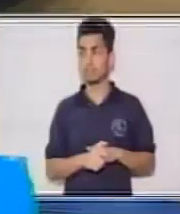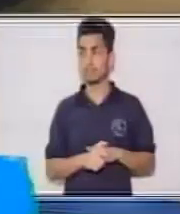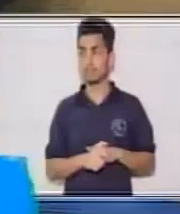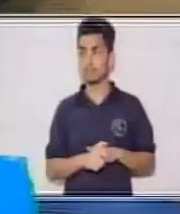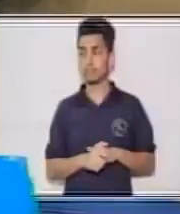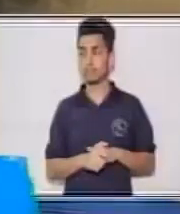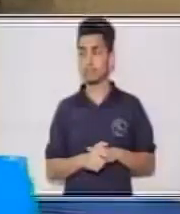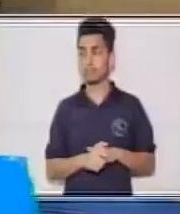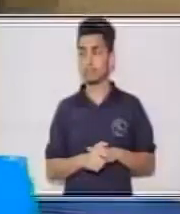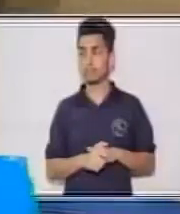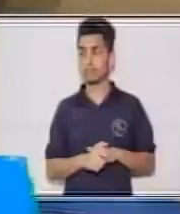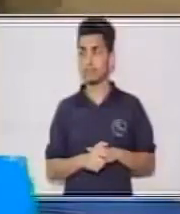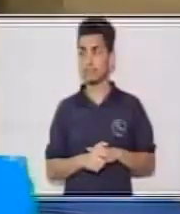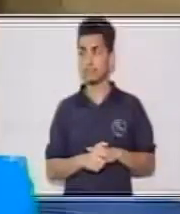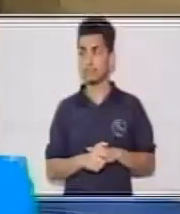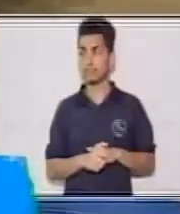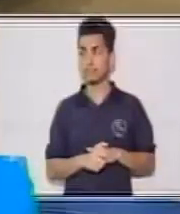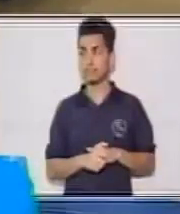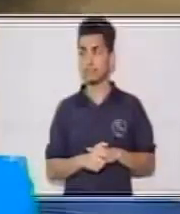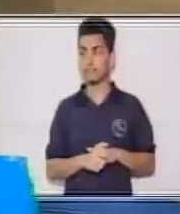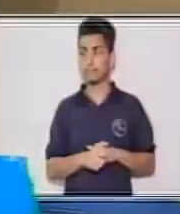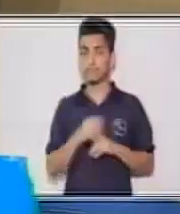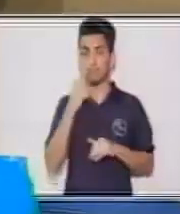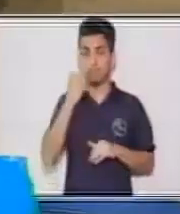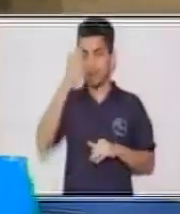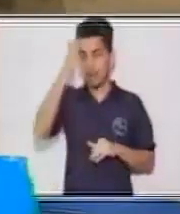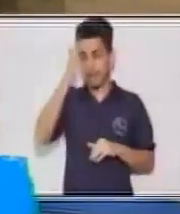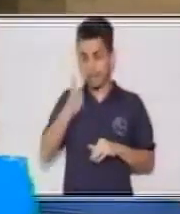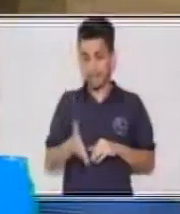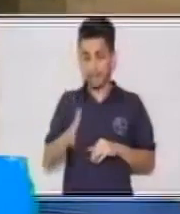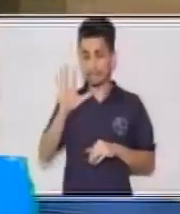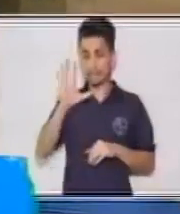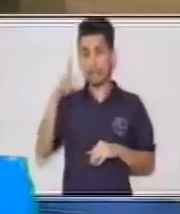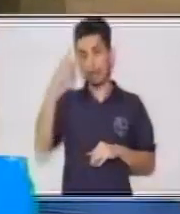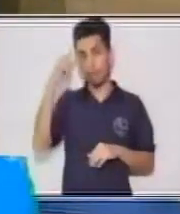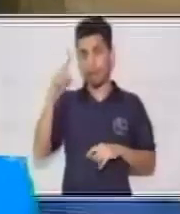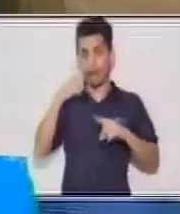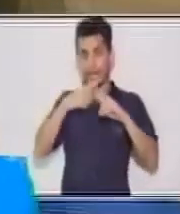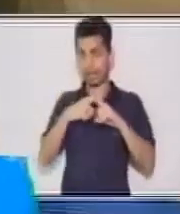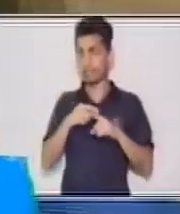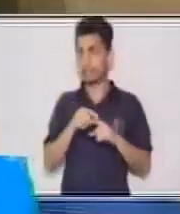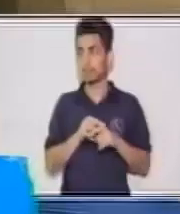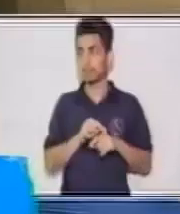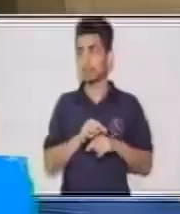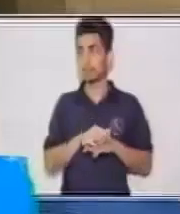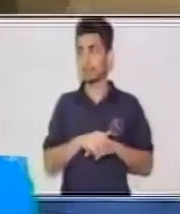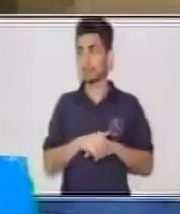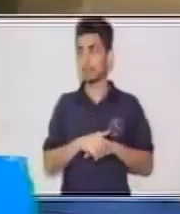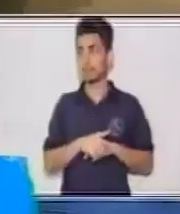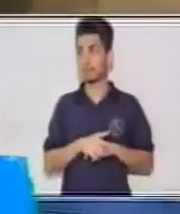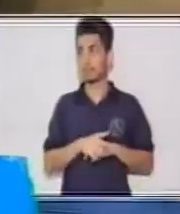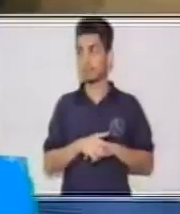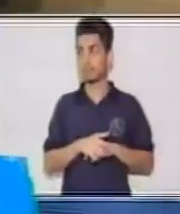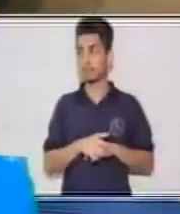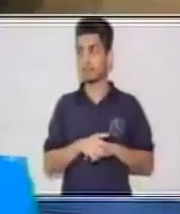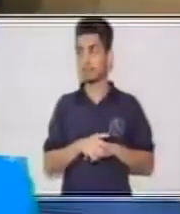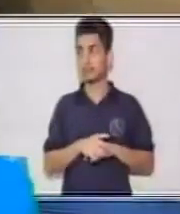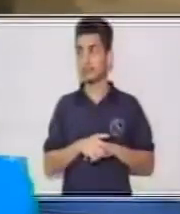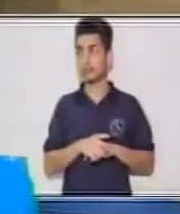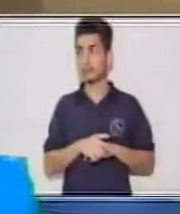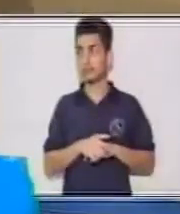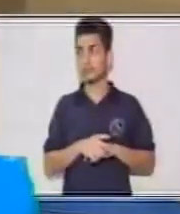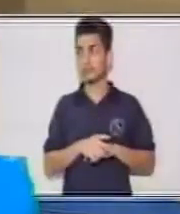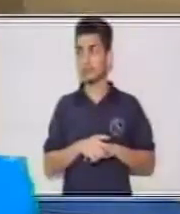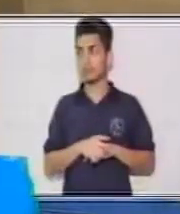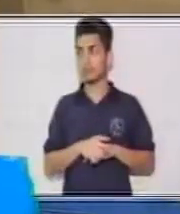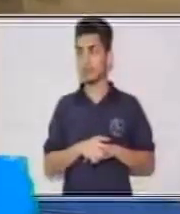este punto, porque esta línea es 5 de X, ¿verdad? Pero ahora en Y es